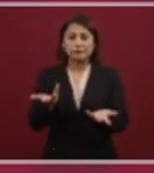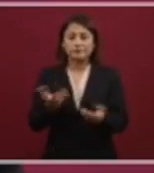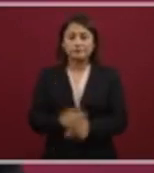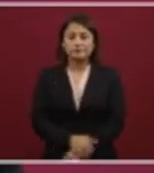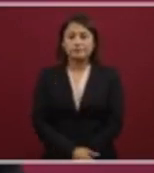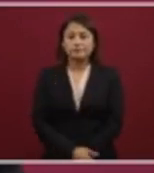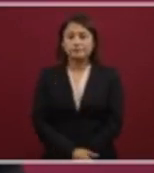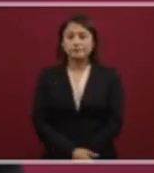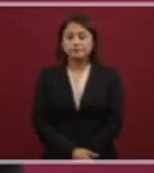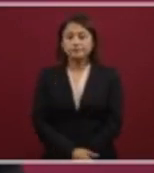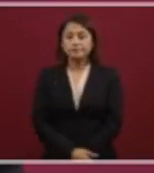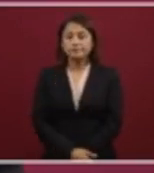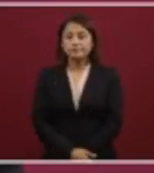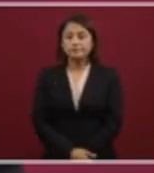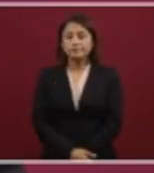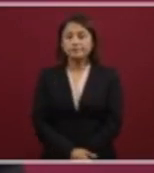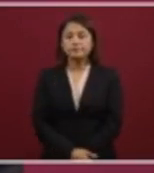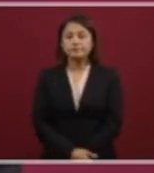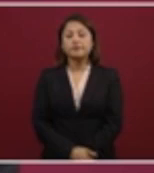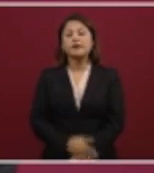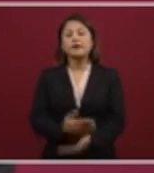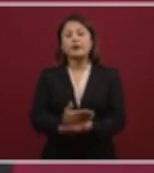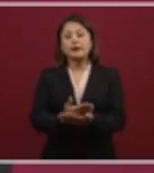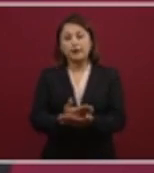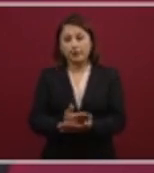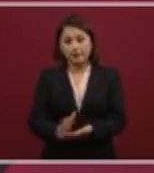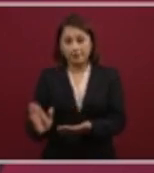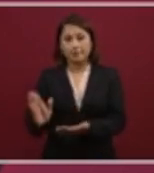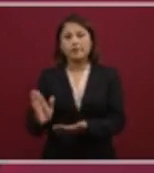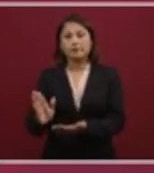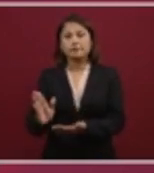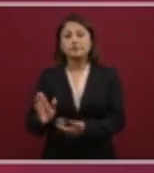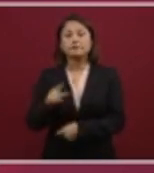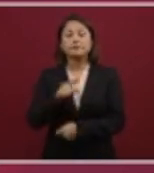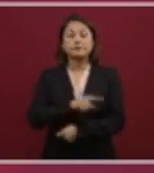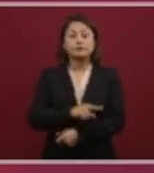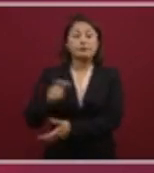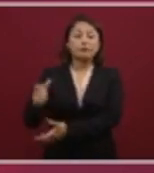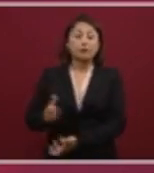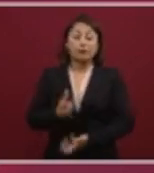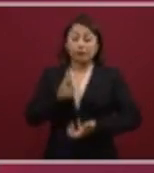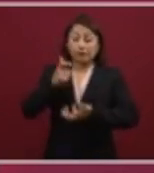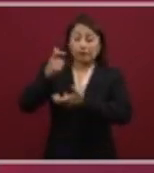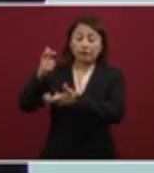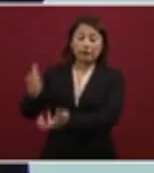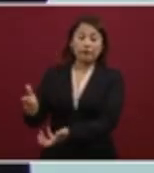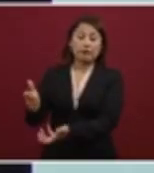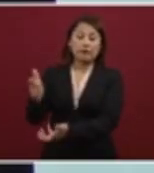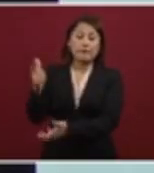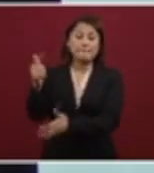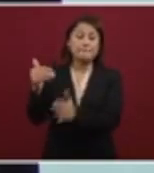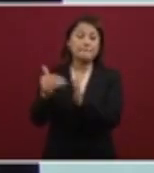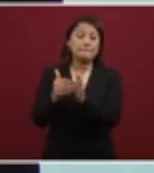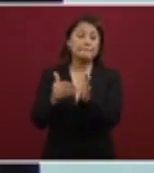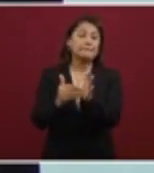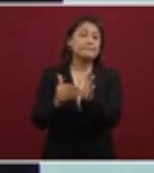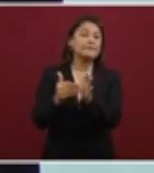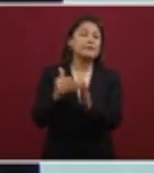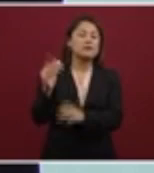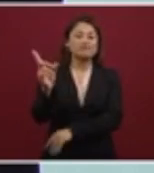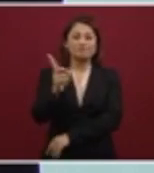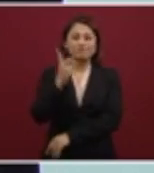y se les entregaron recursos por miles de millones de dólares.